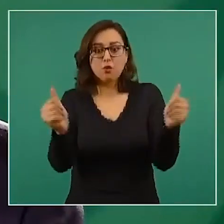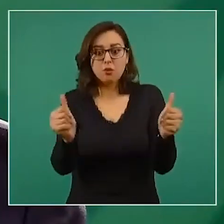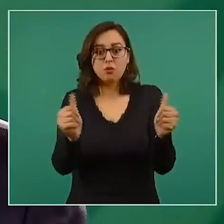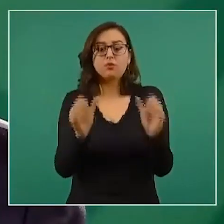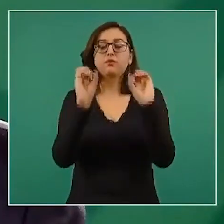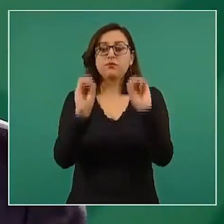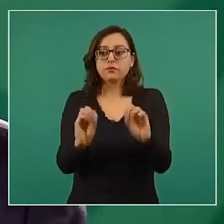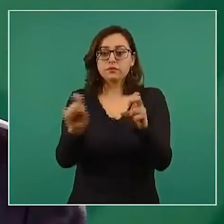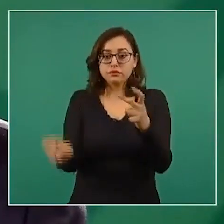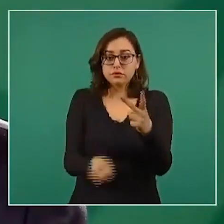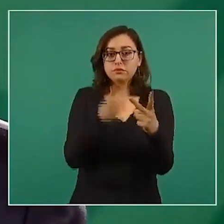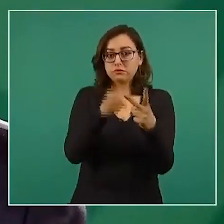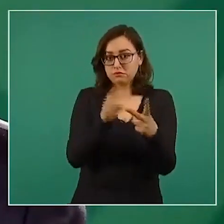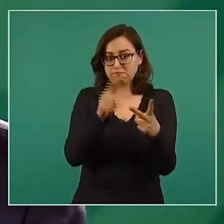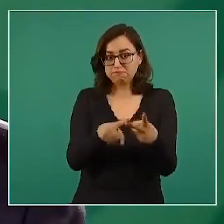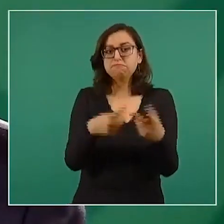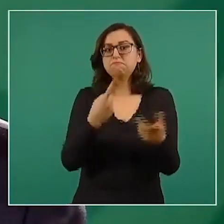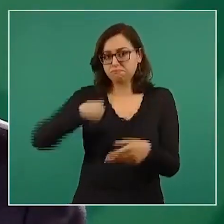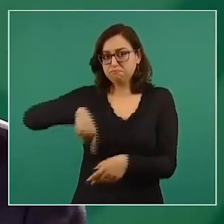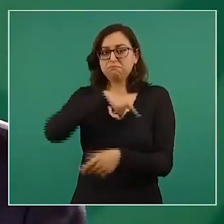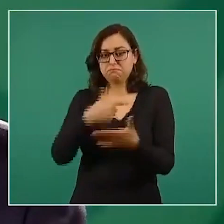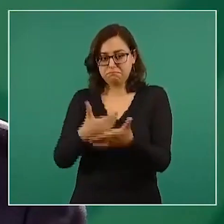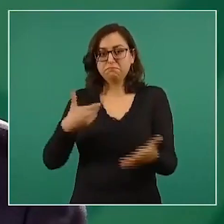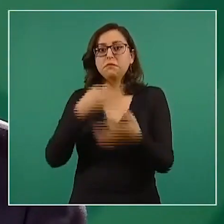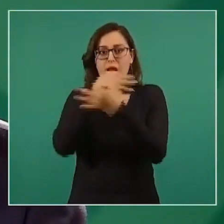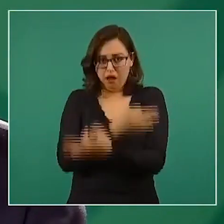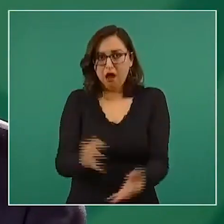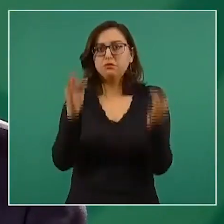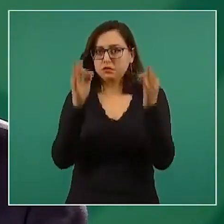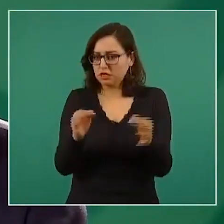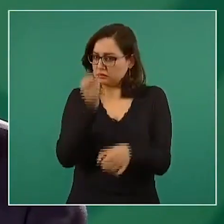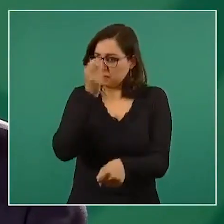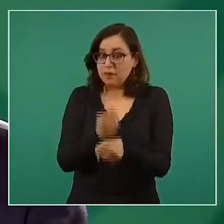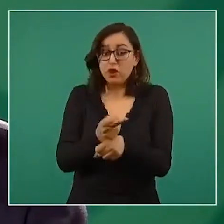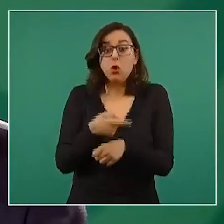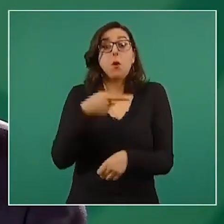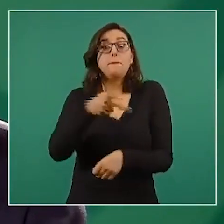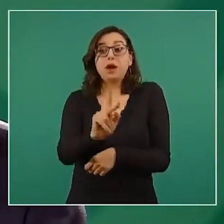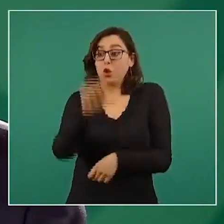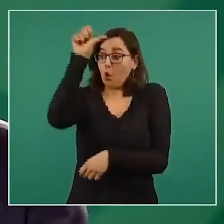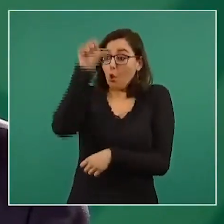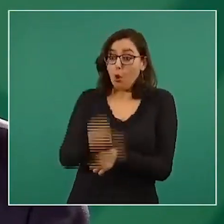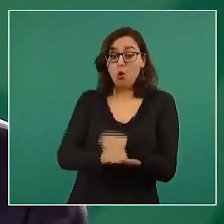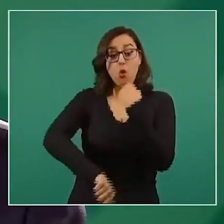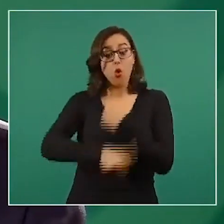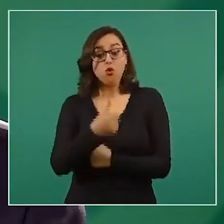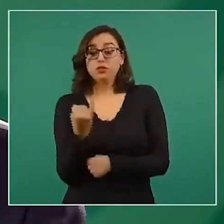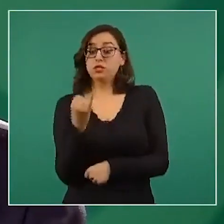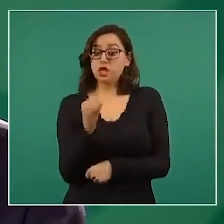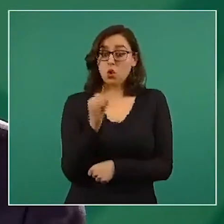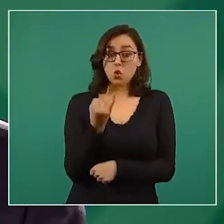informar. Hoy, 11 de junio de 2021, solamente estamos cerrando este ciclo de comunicación, pero de